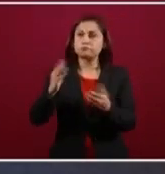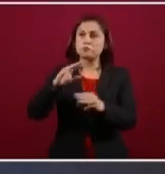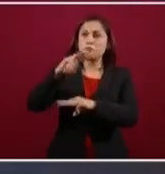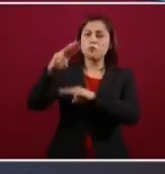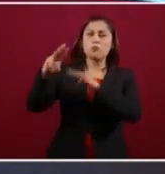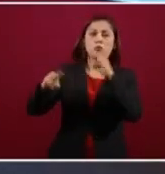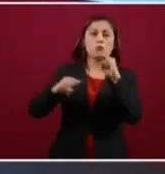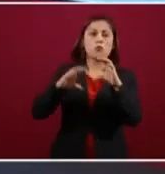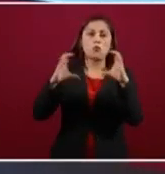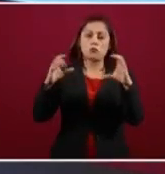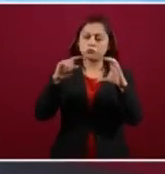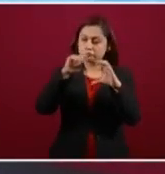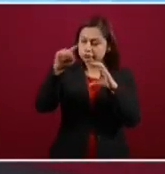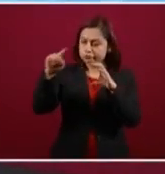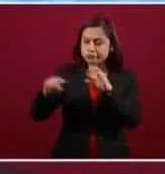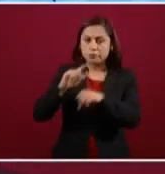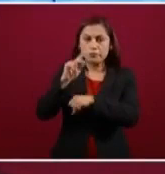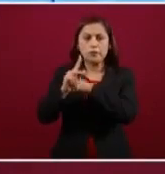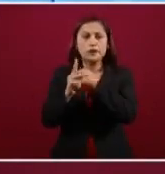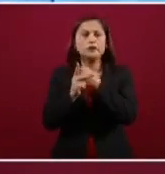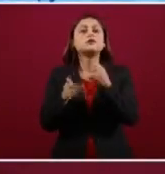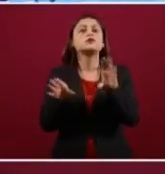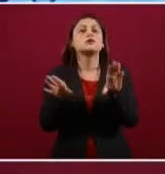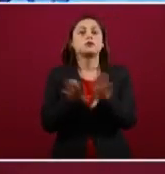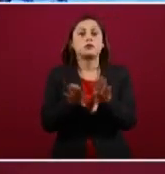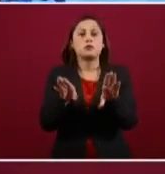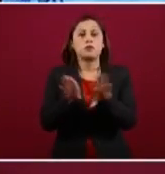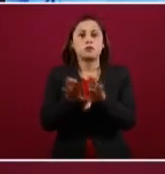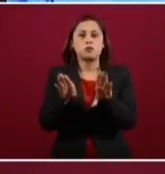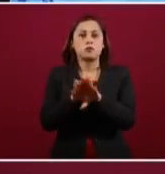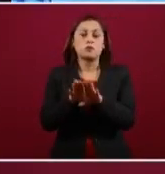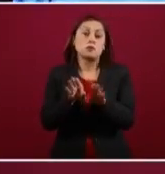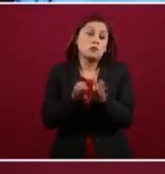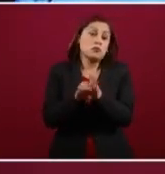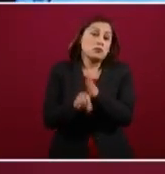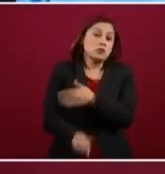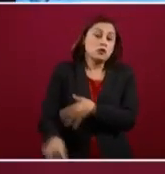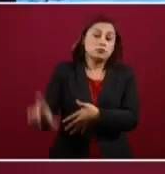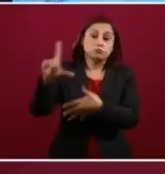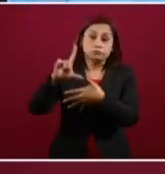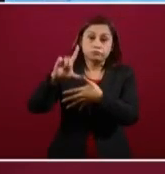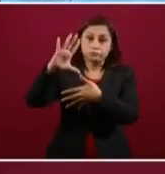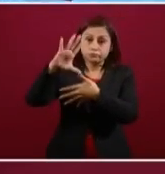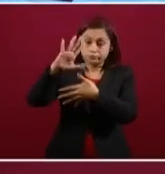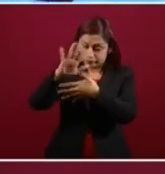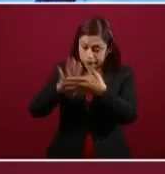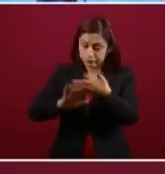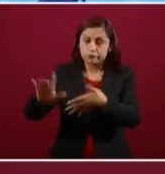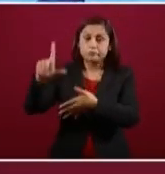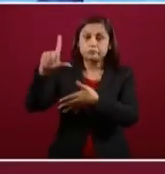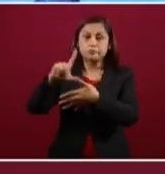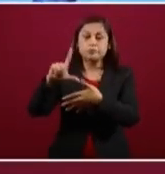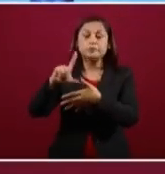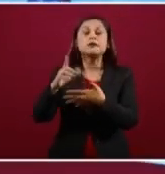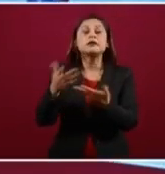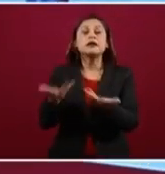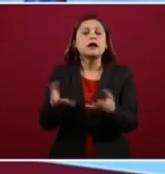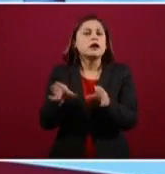cómo está el crecimiento en los países de América Latina, para